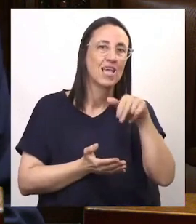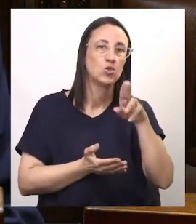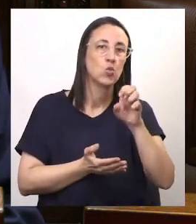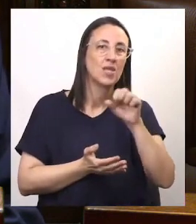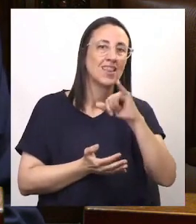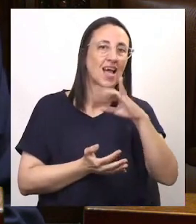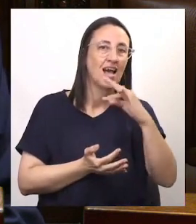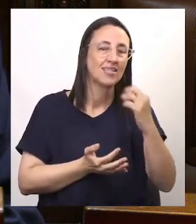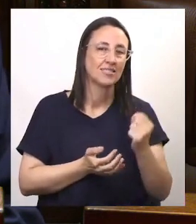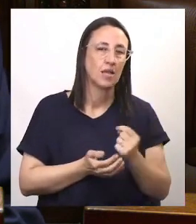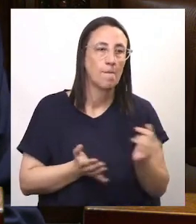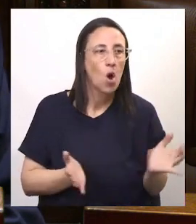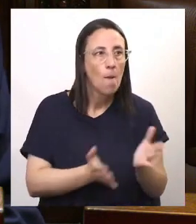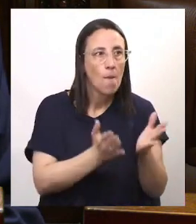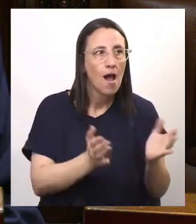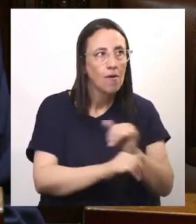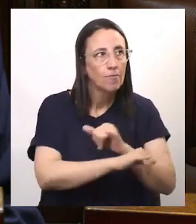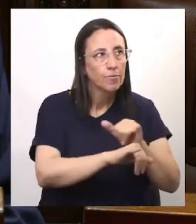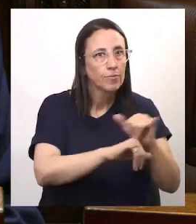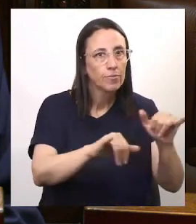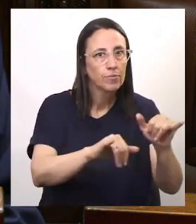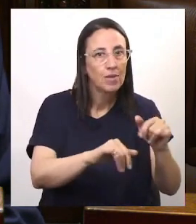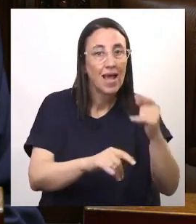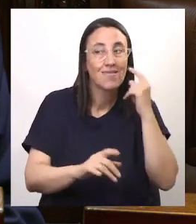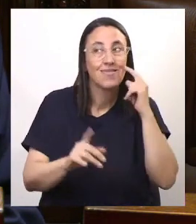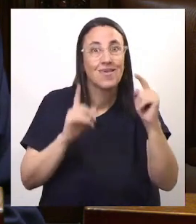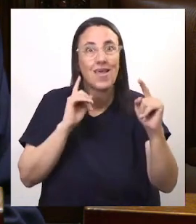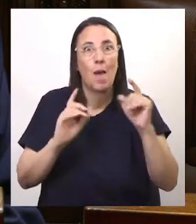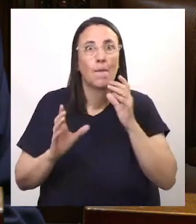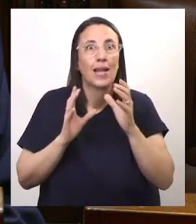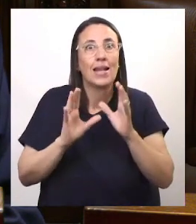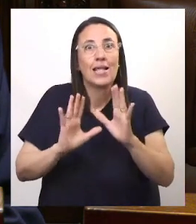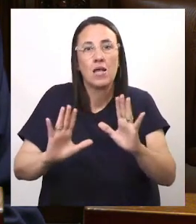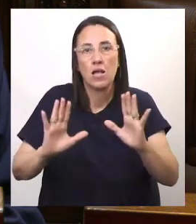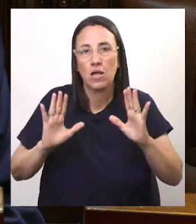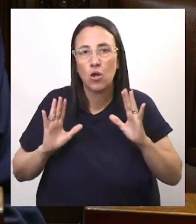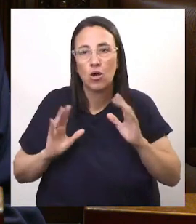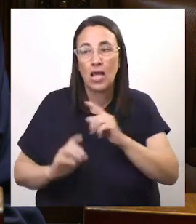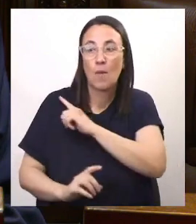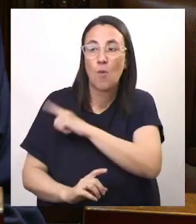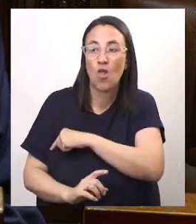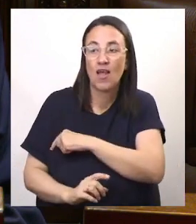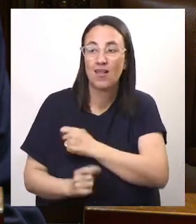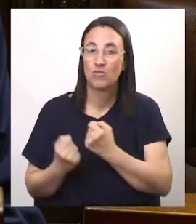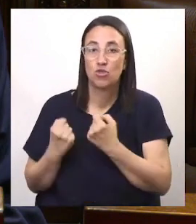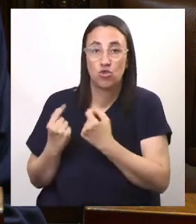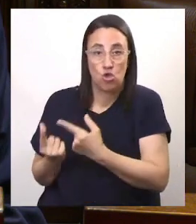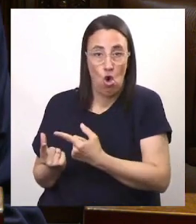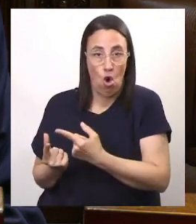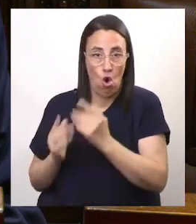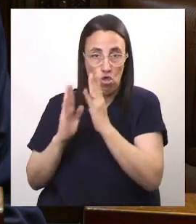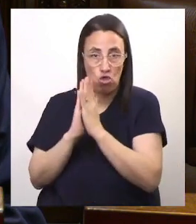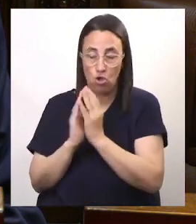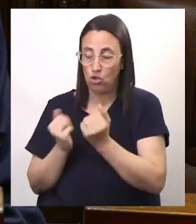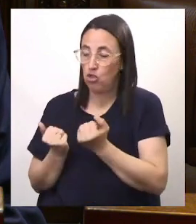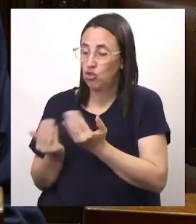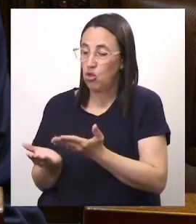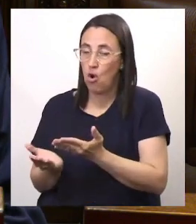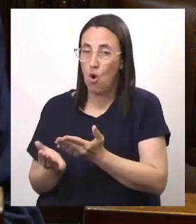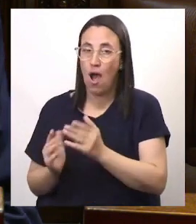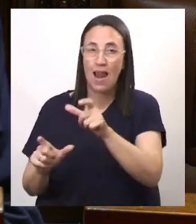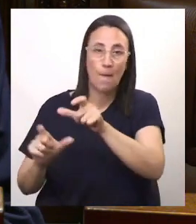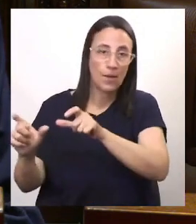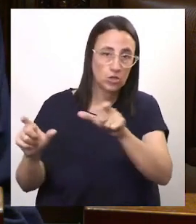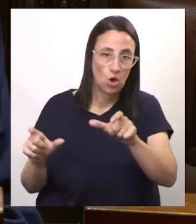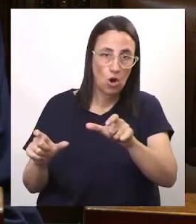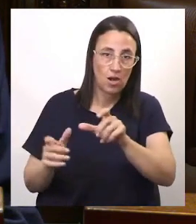eran propagandistas de esa tesis peligrosa de que el poder había sido entregado por Dios a los hombres y